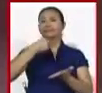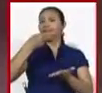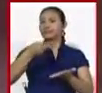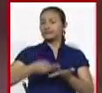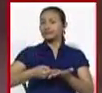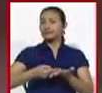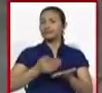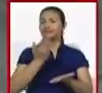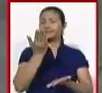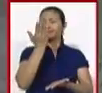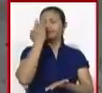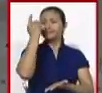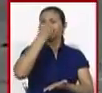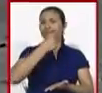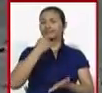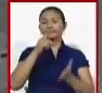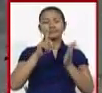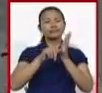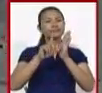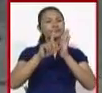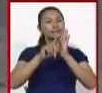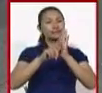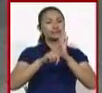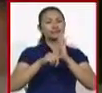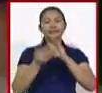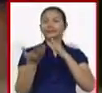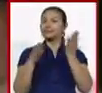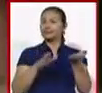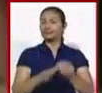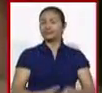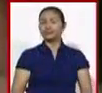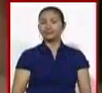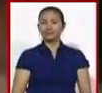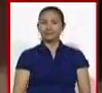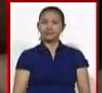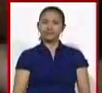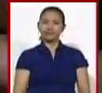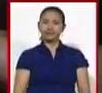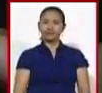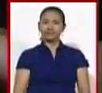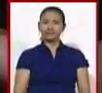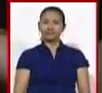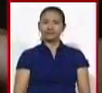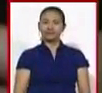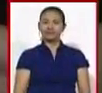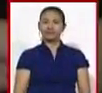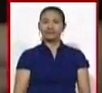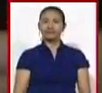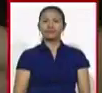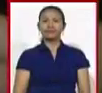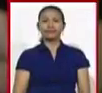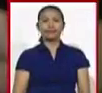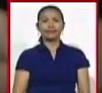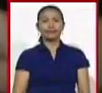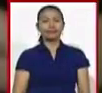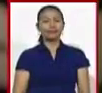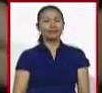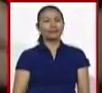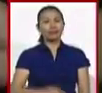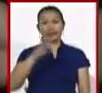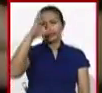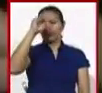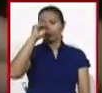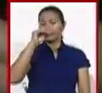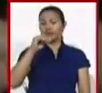cayó de cara contra el piso. Minutos después perdió la vida. Ahí venía medio así, estaba así,